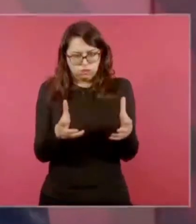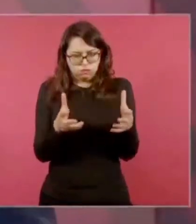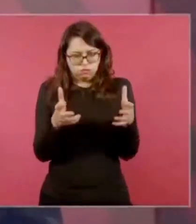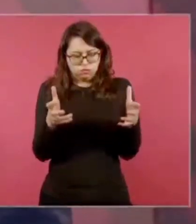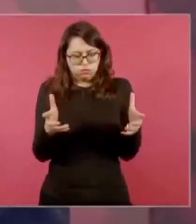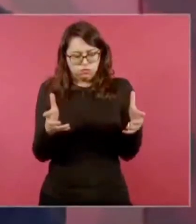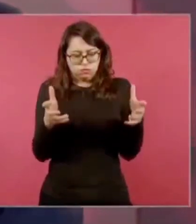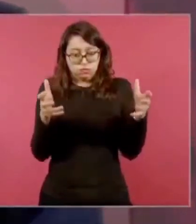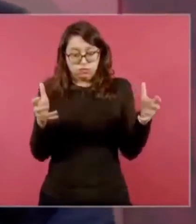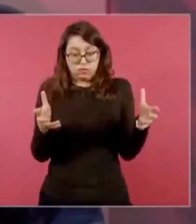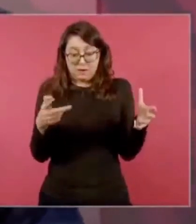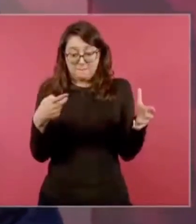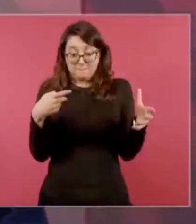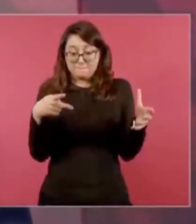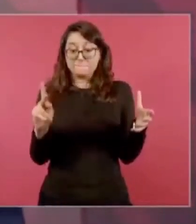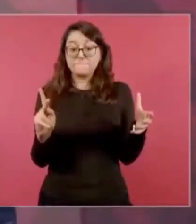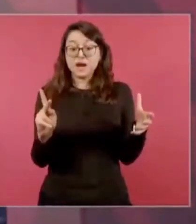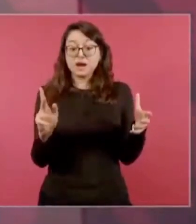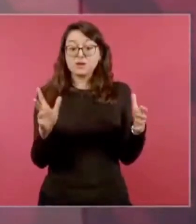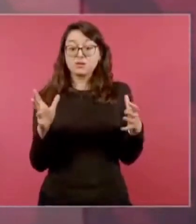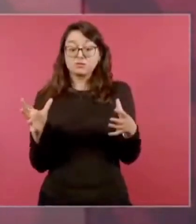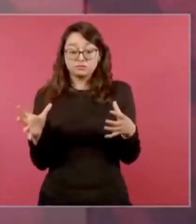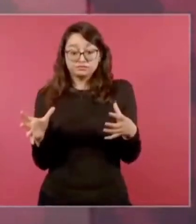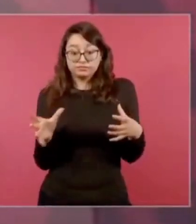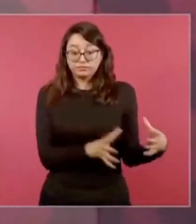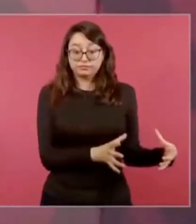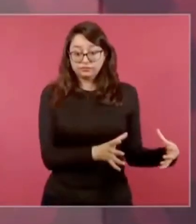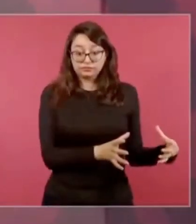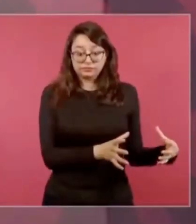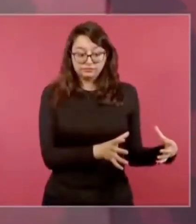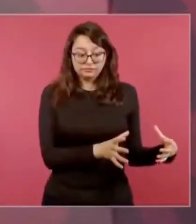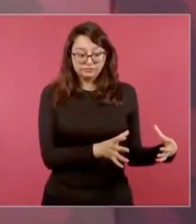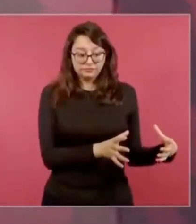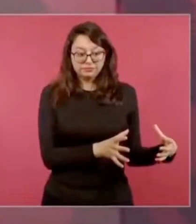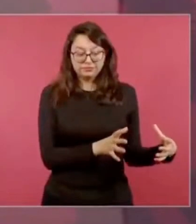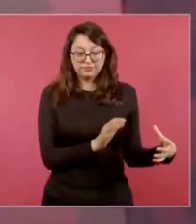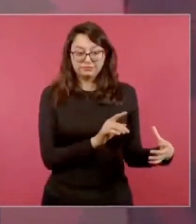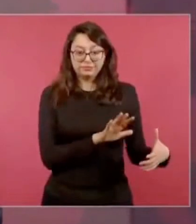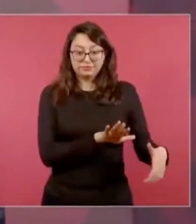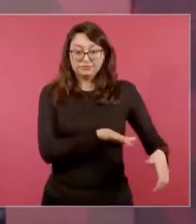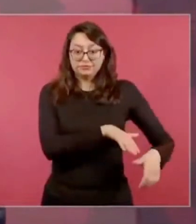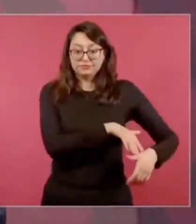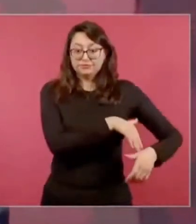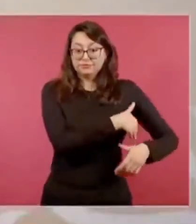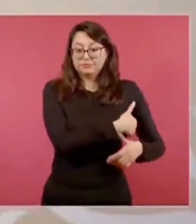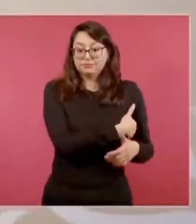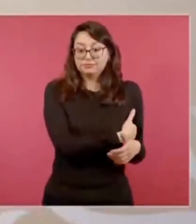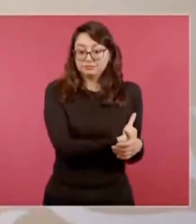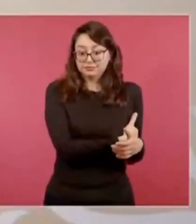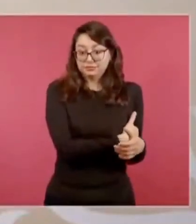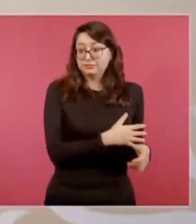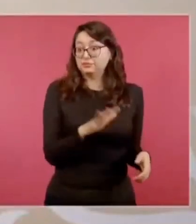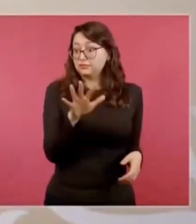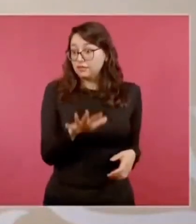nación, pero no necesariamente una mejor distribución de esa riqueza.